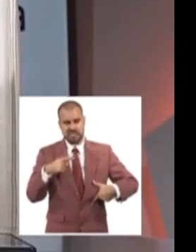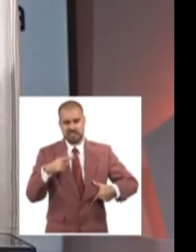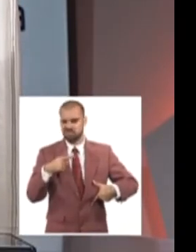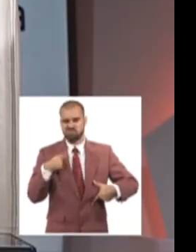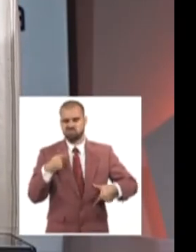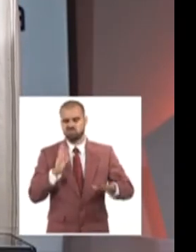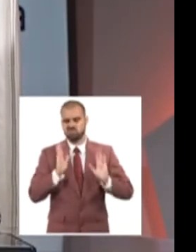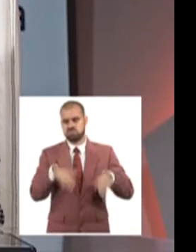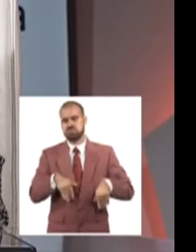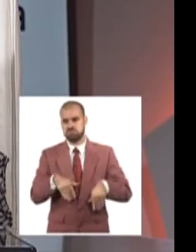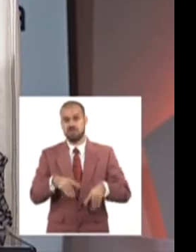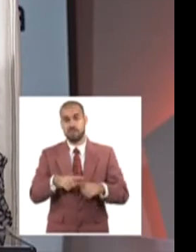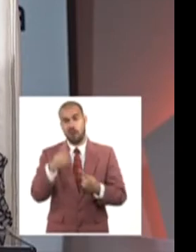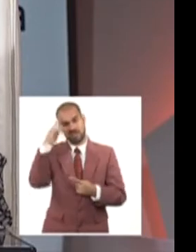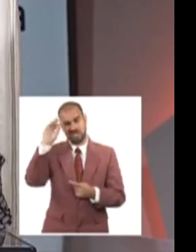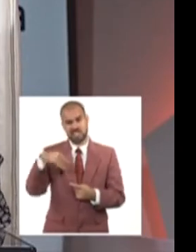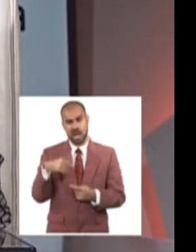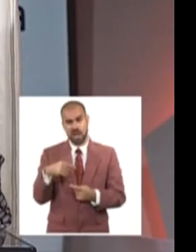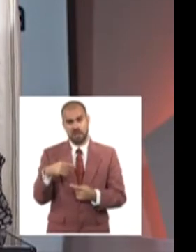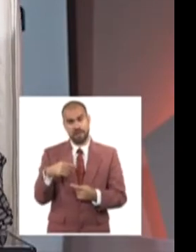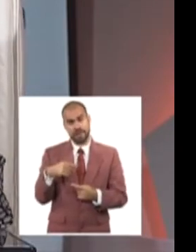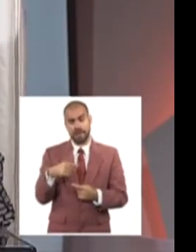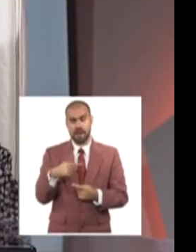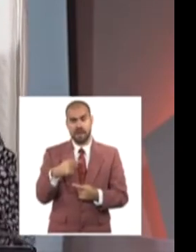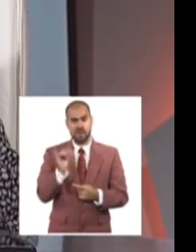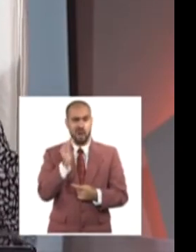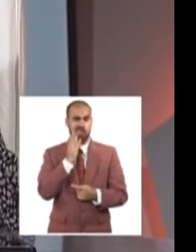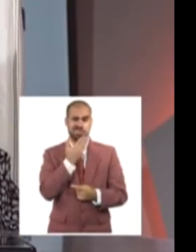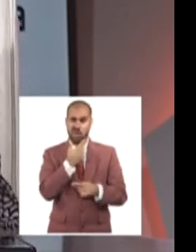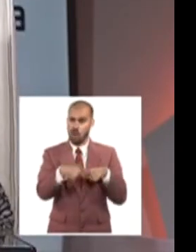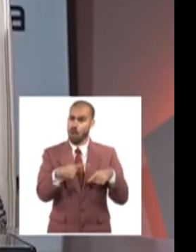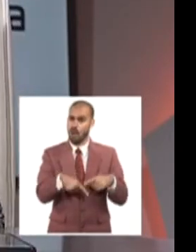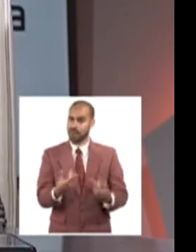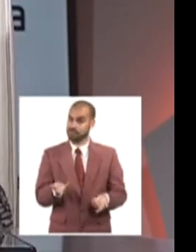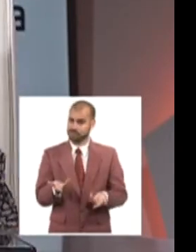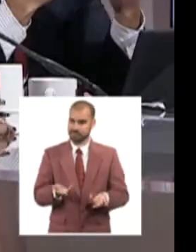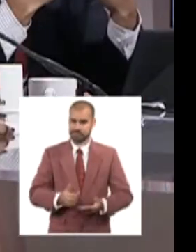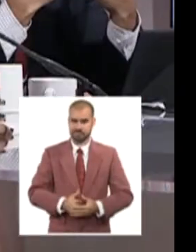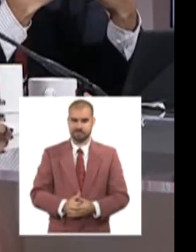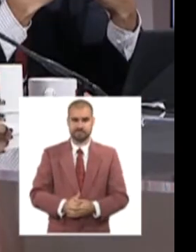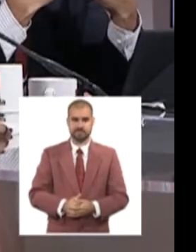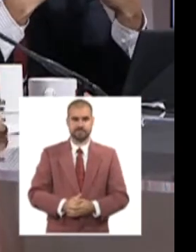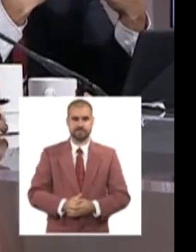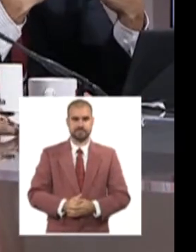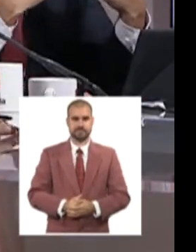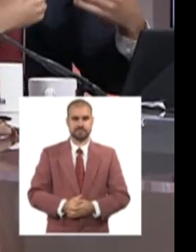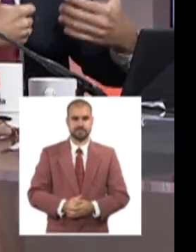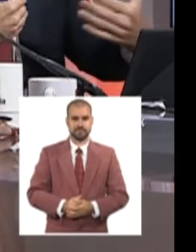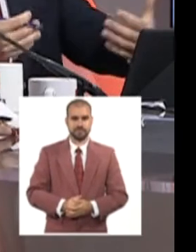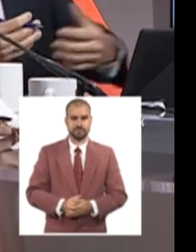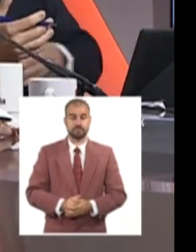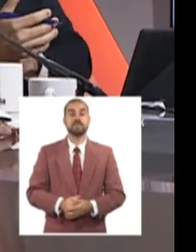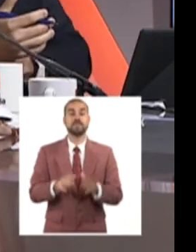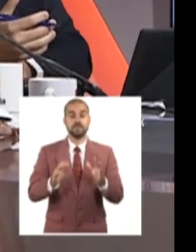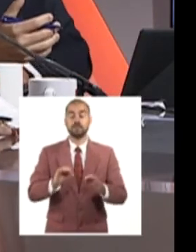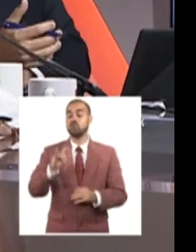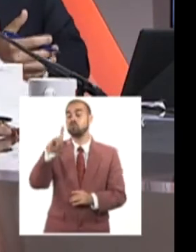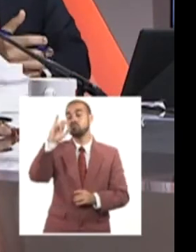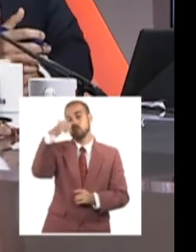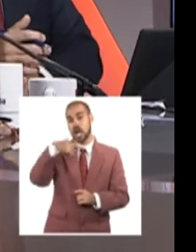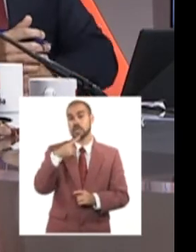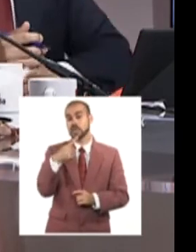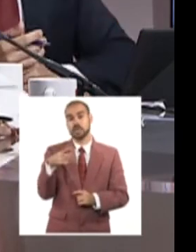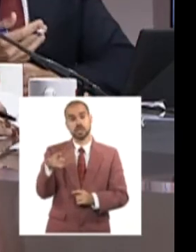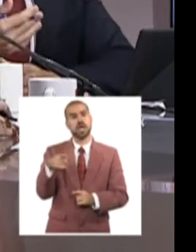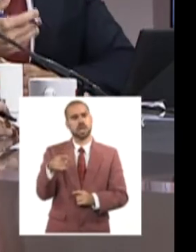hacerle frente a una situación como es claro ahora obviamente no lo ha podido avanzar no